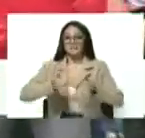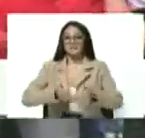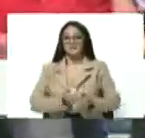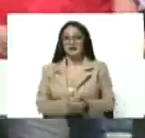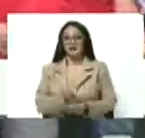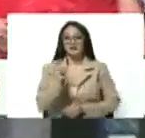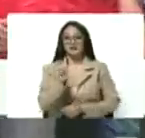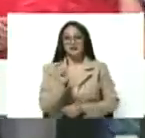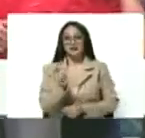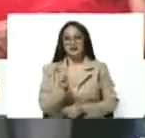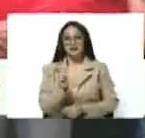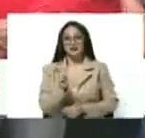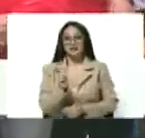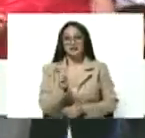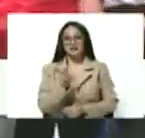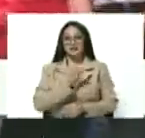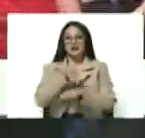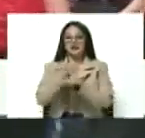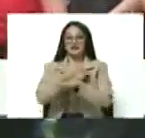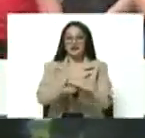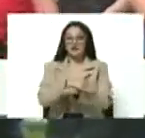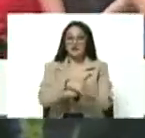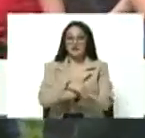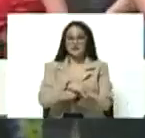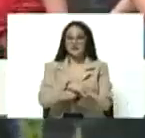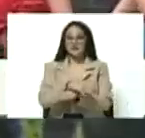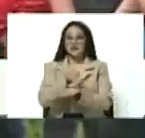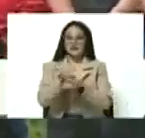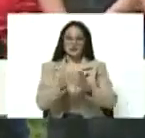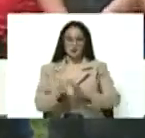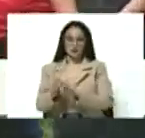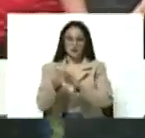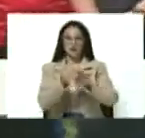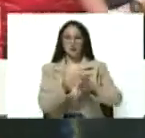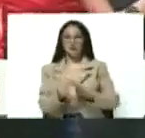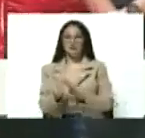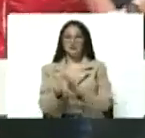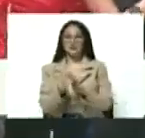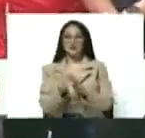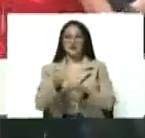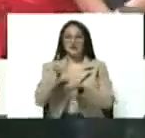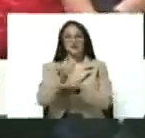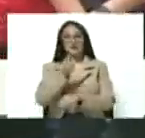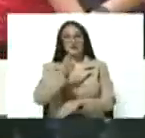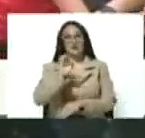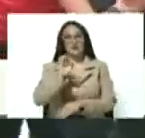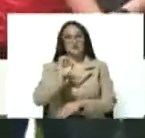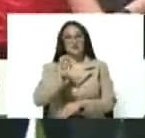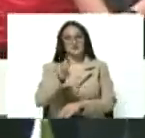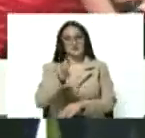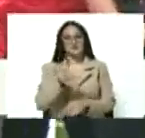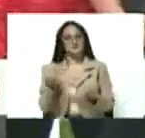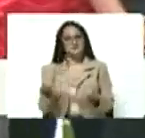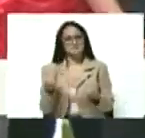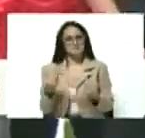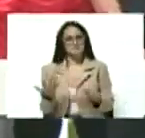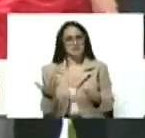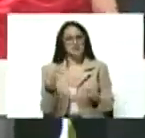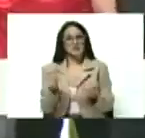las tareas iniciales de jefes de calle, jefes de comunidad y jefes de VCH. ¿Para qué?